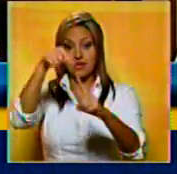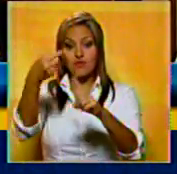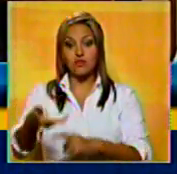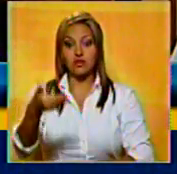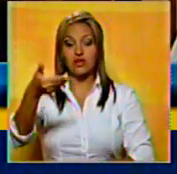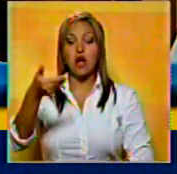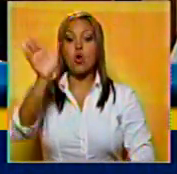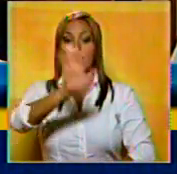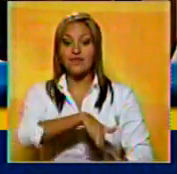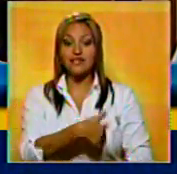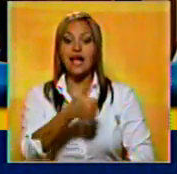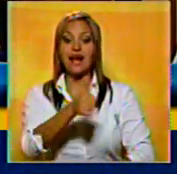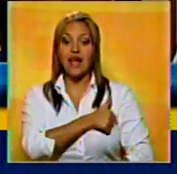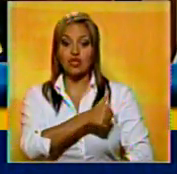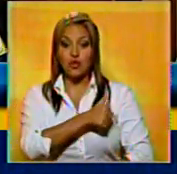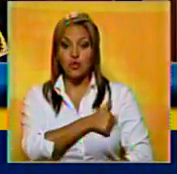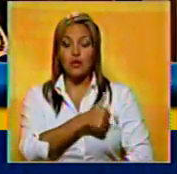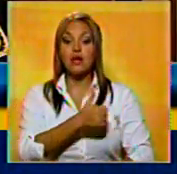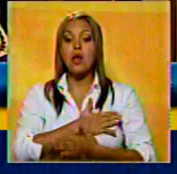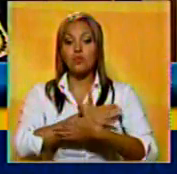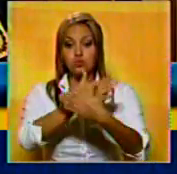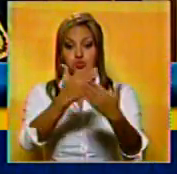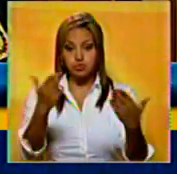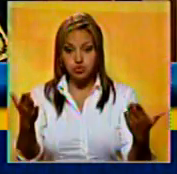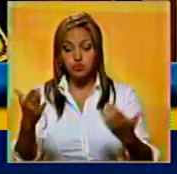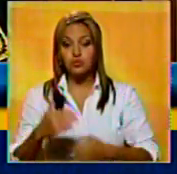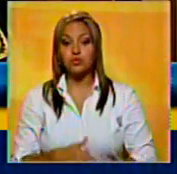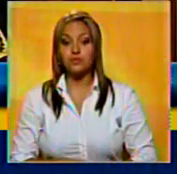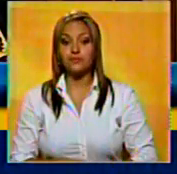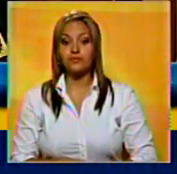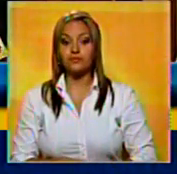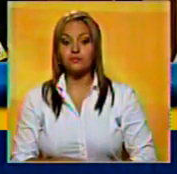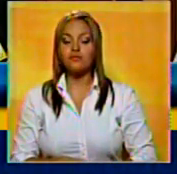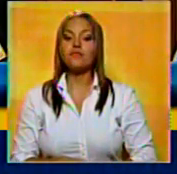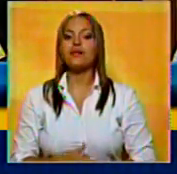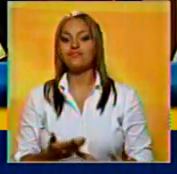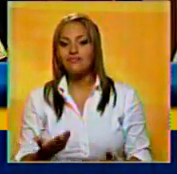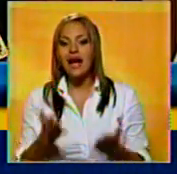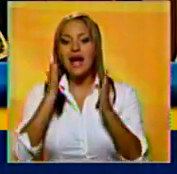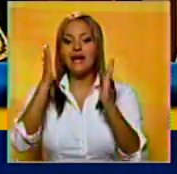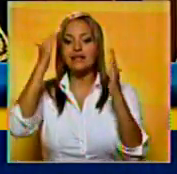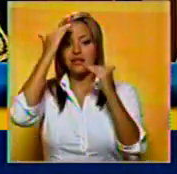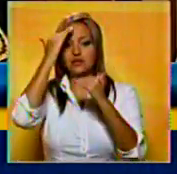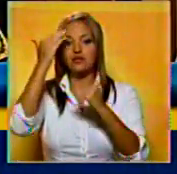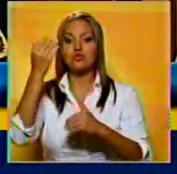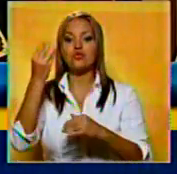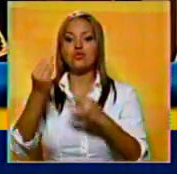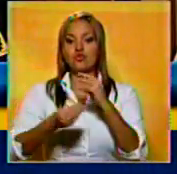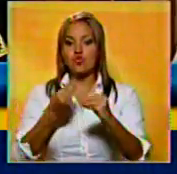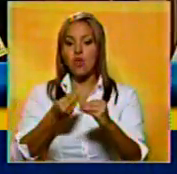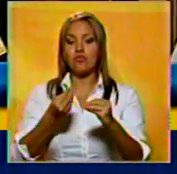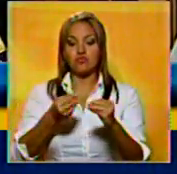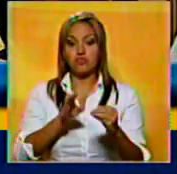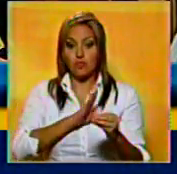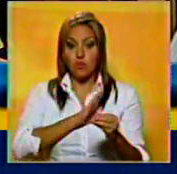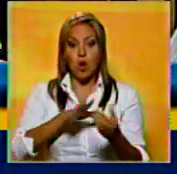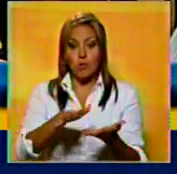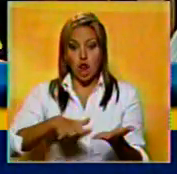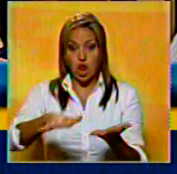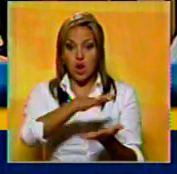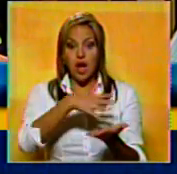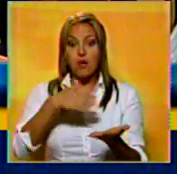La Universidad Católica ofrece sus servicios, ofrece sus instalaciones, ofrece